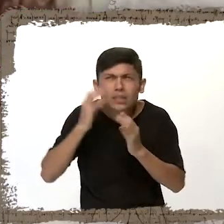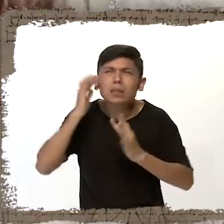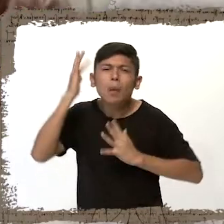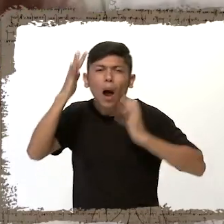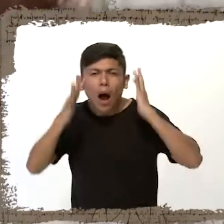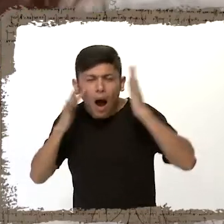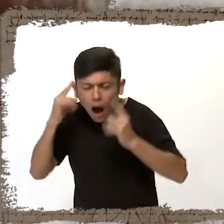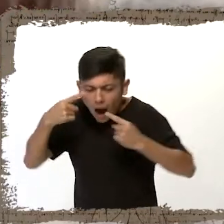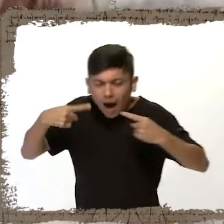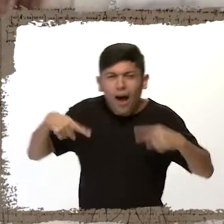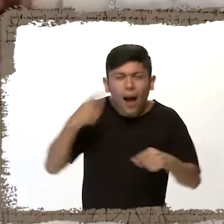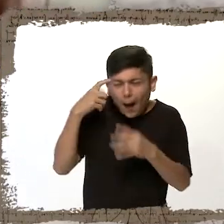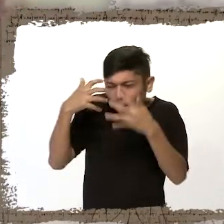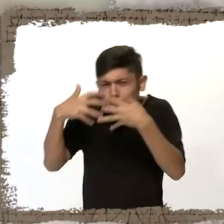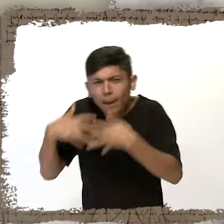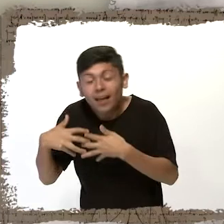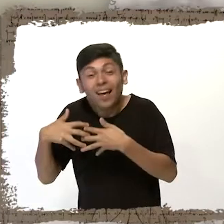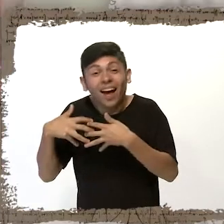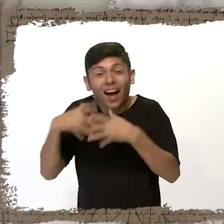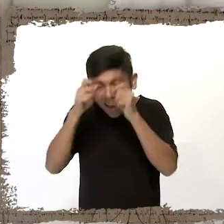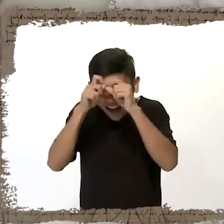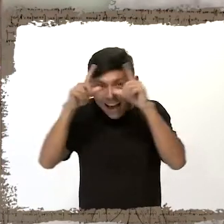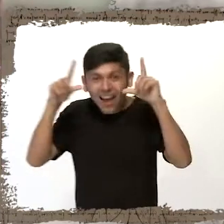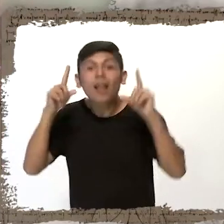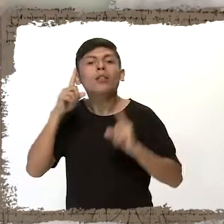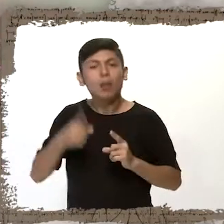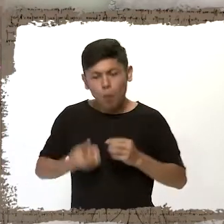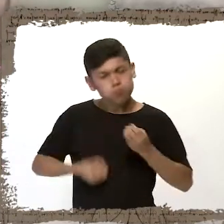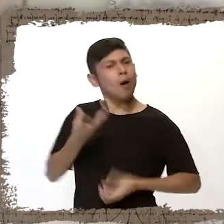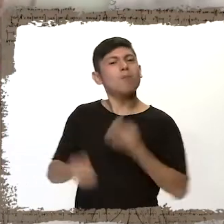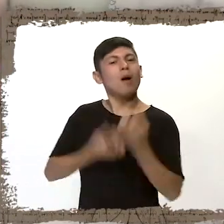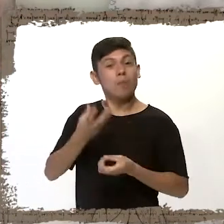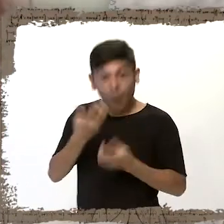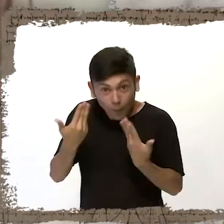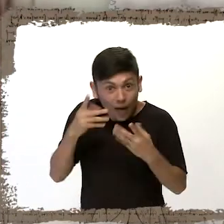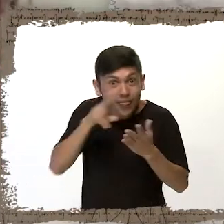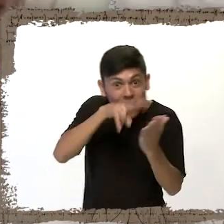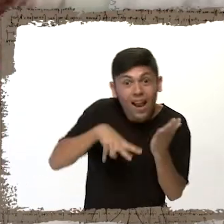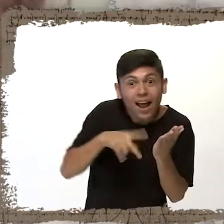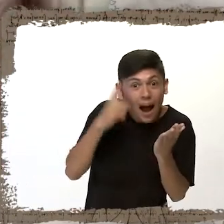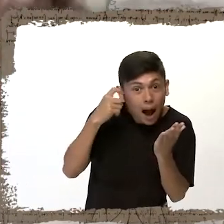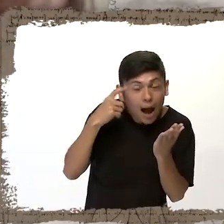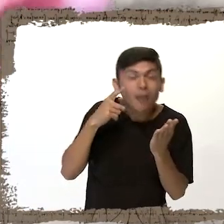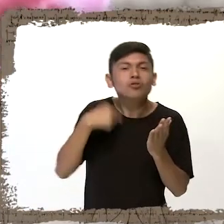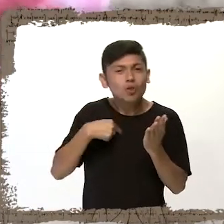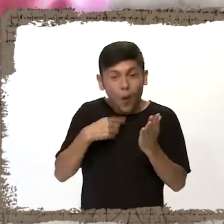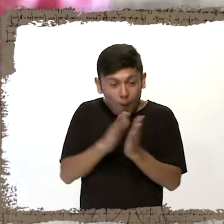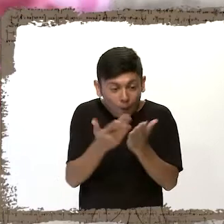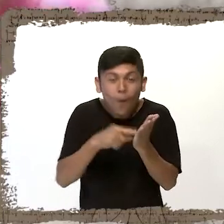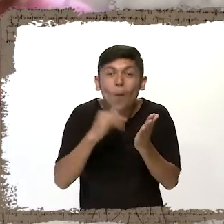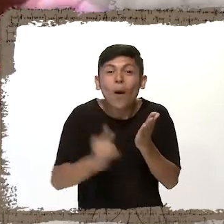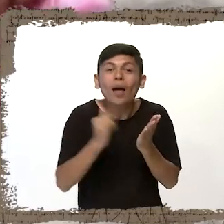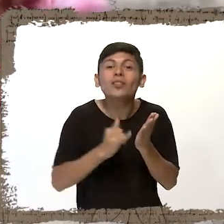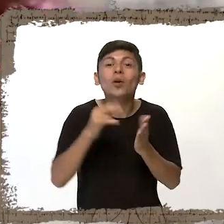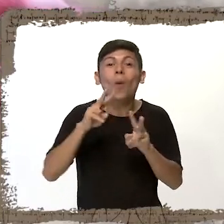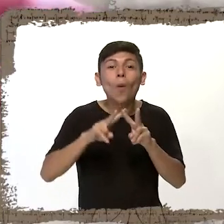de la imaginación, de lo que pensás. También se trata de crear. Podés aprender a leer. Y yo tengo un